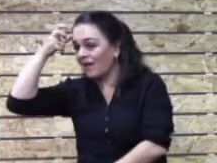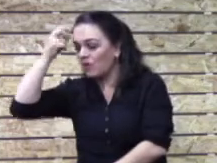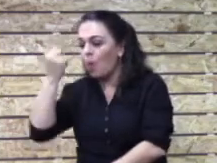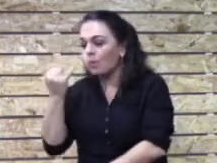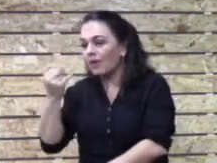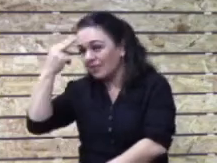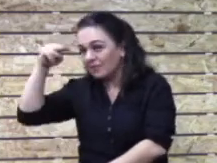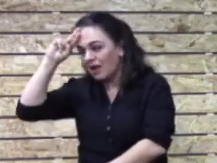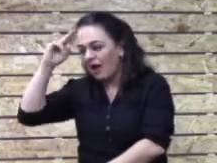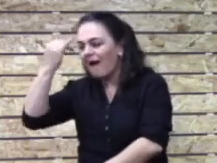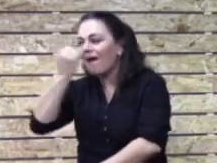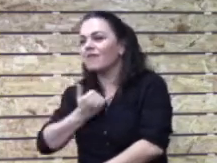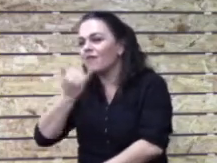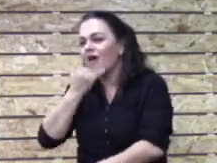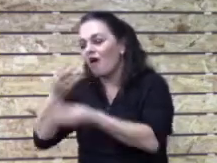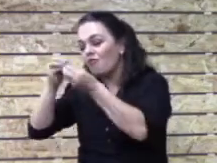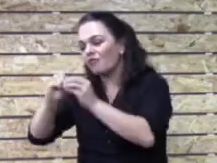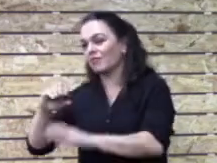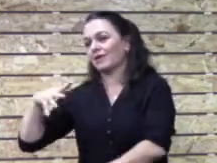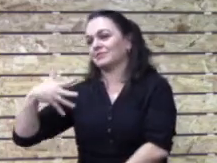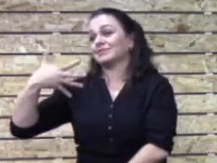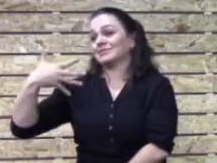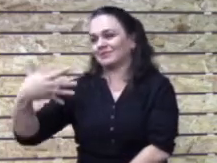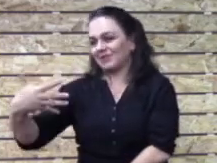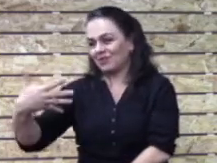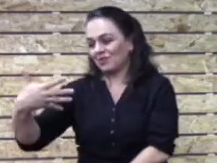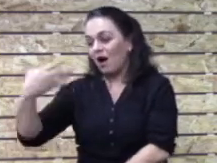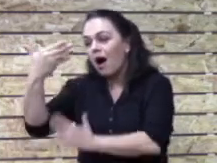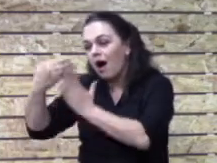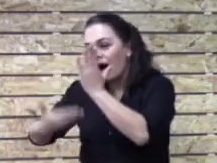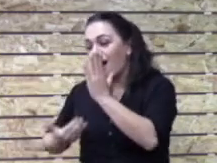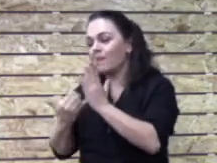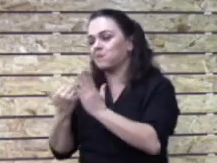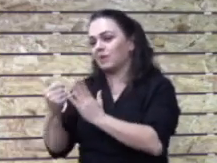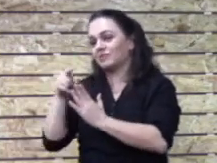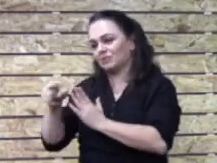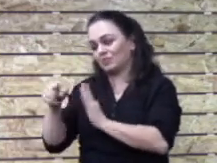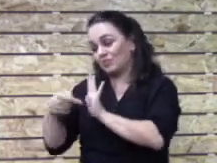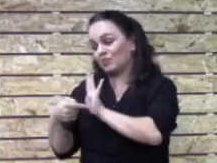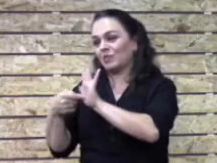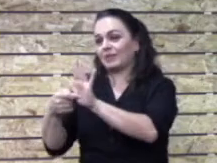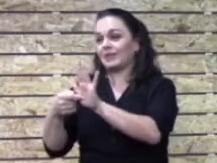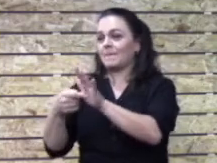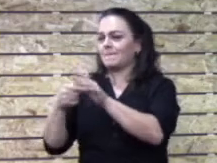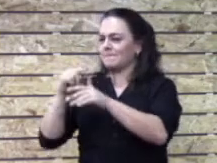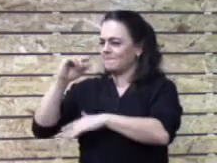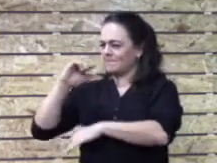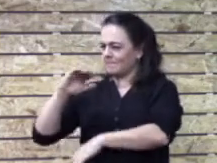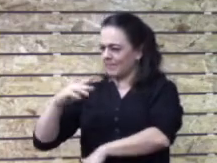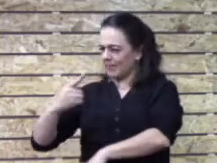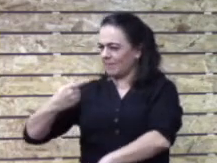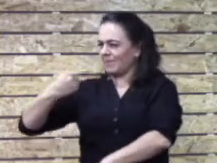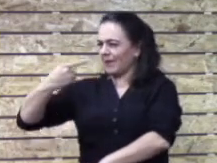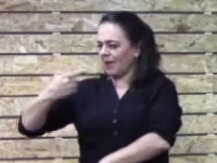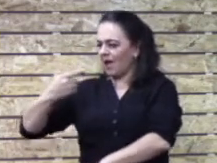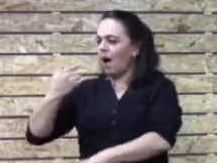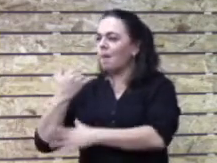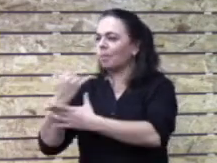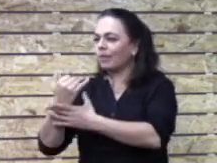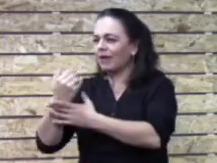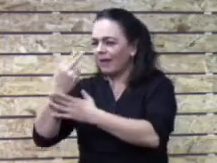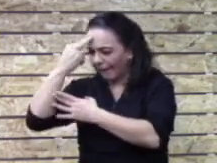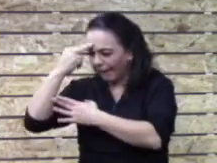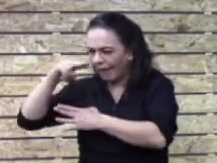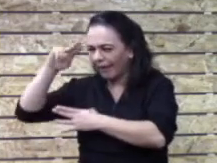enseñe cómo no interpretar las promesas de Dios. La primera forma en la que muchas personas